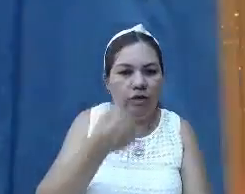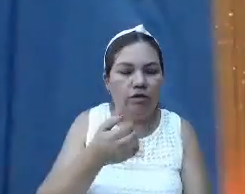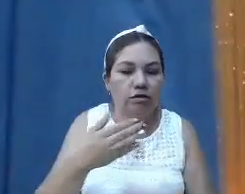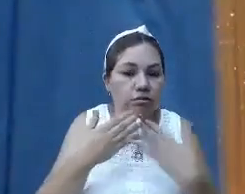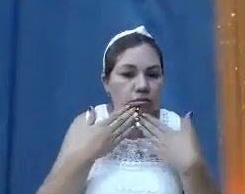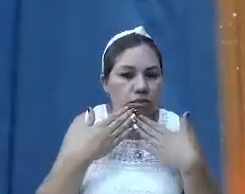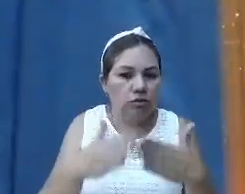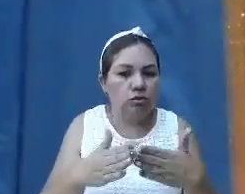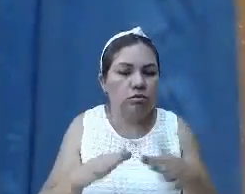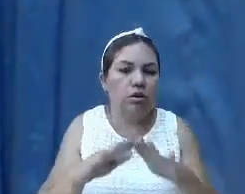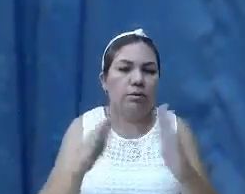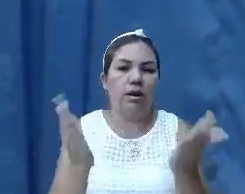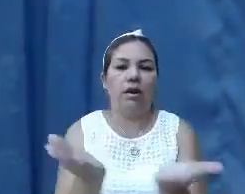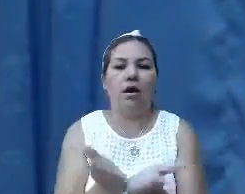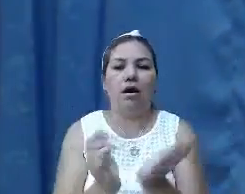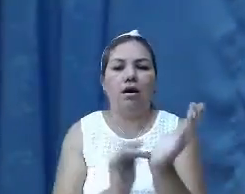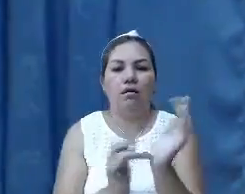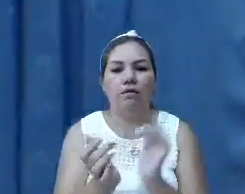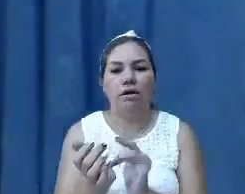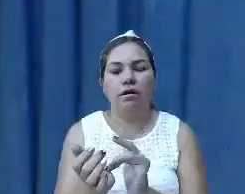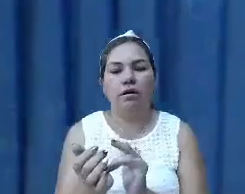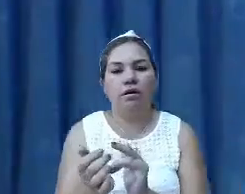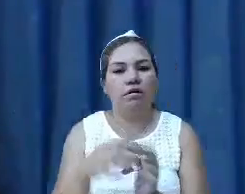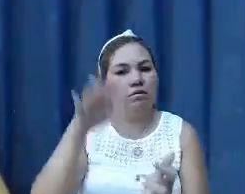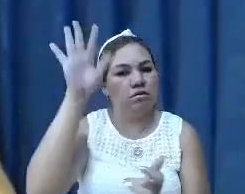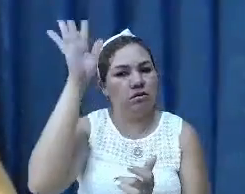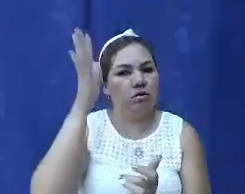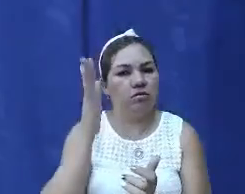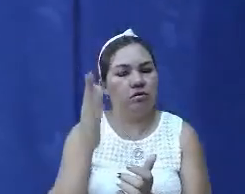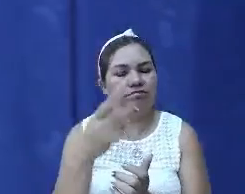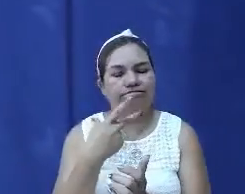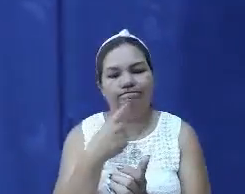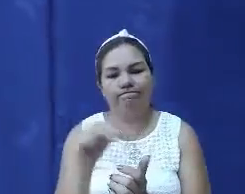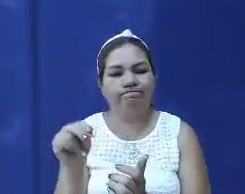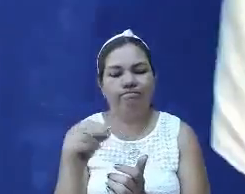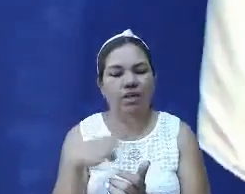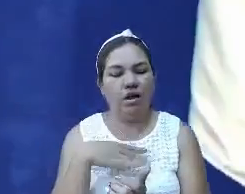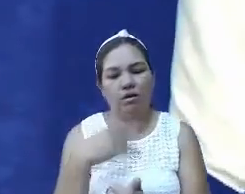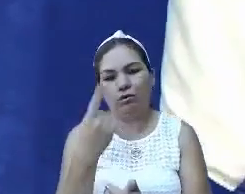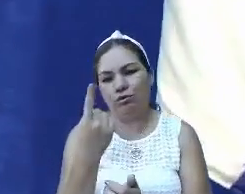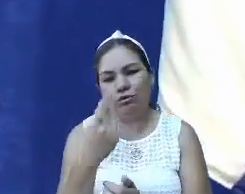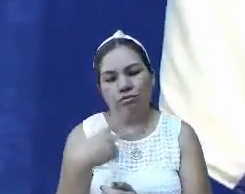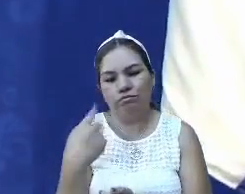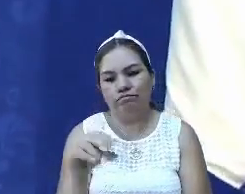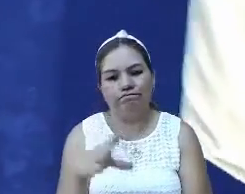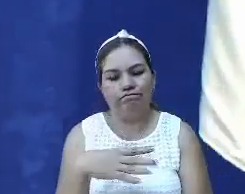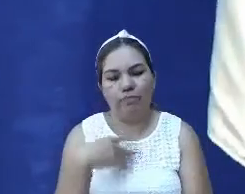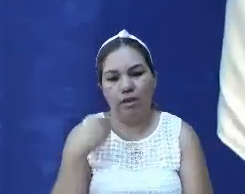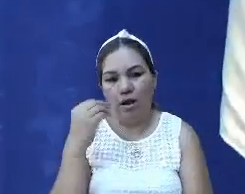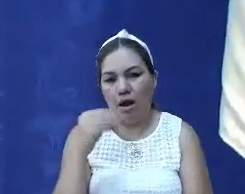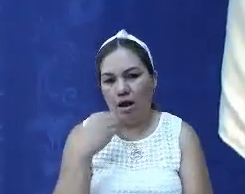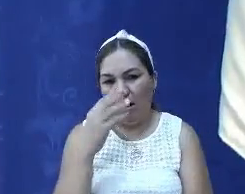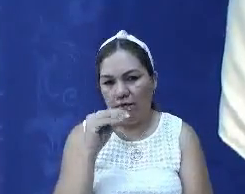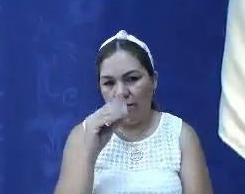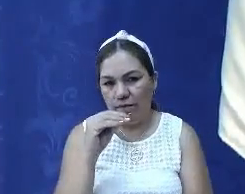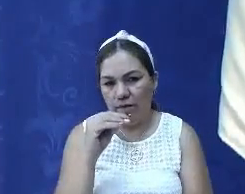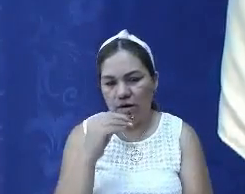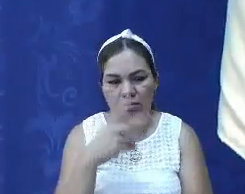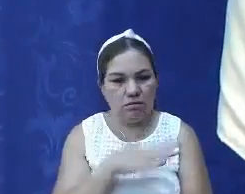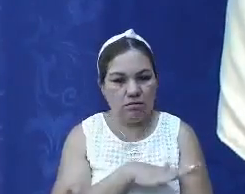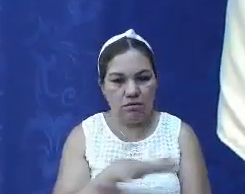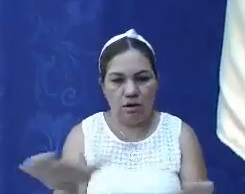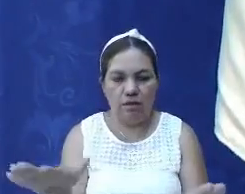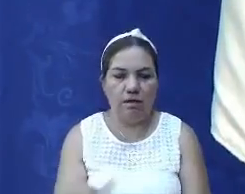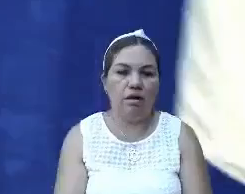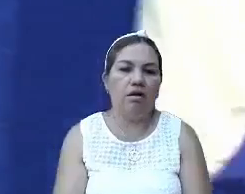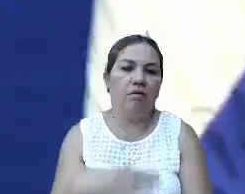dice: no. Hay uno, pero ese no profetiza nada bueno, y yo le aborrezco porque nada